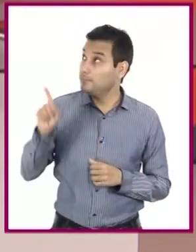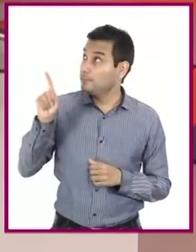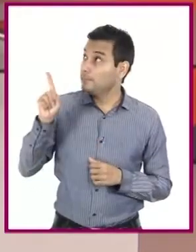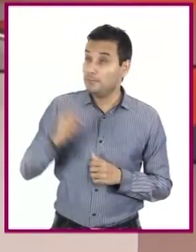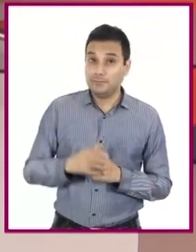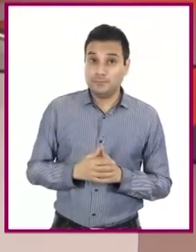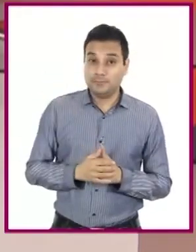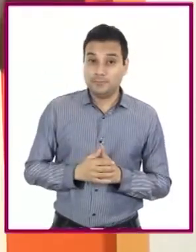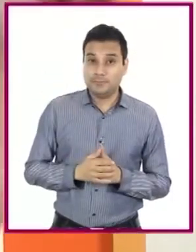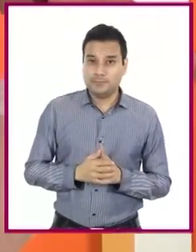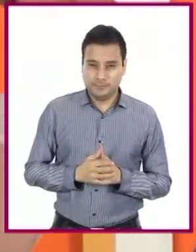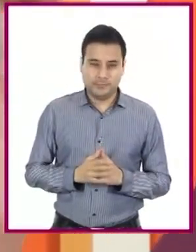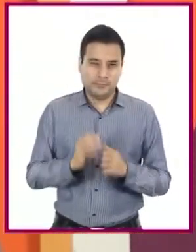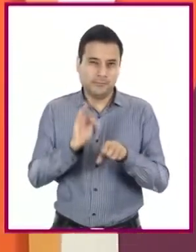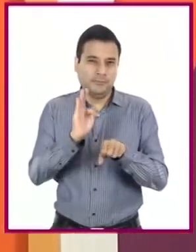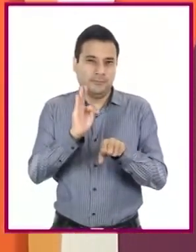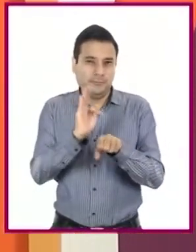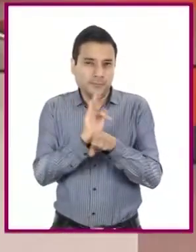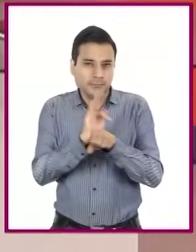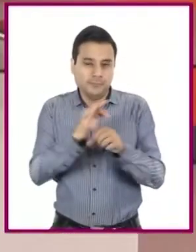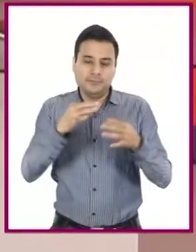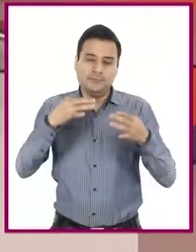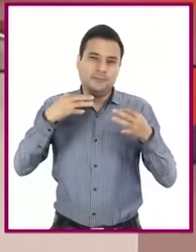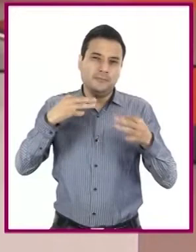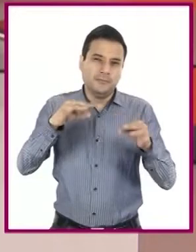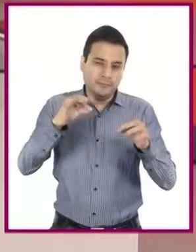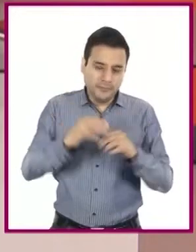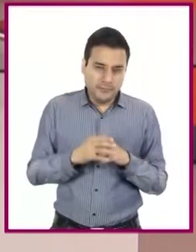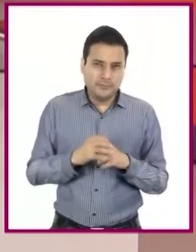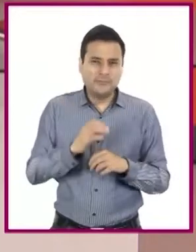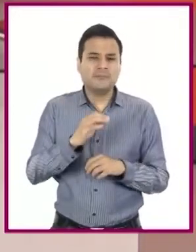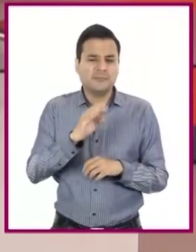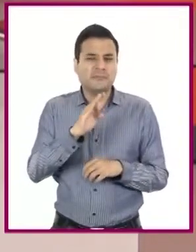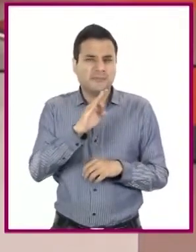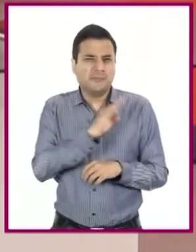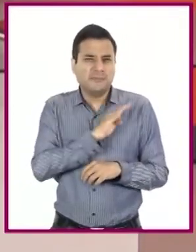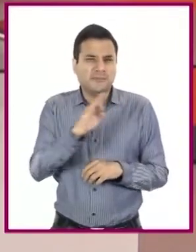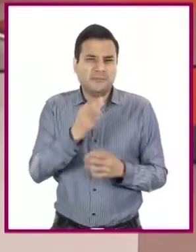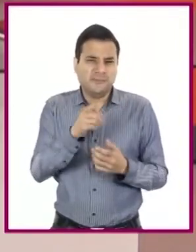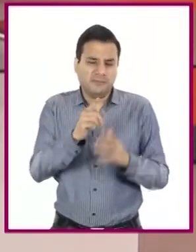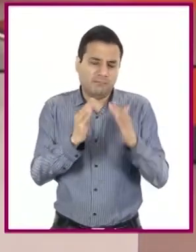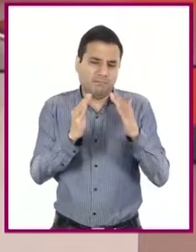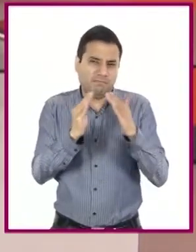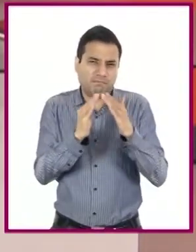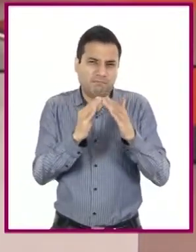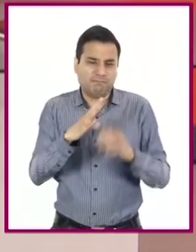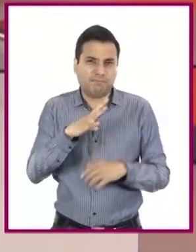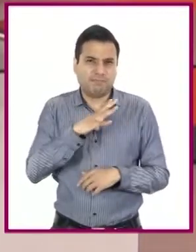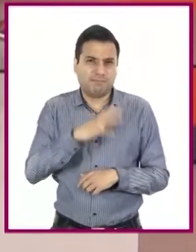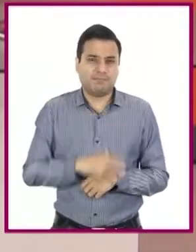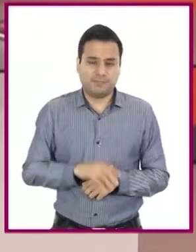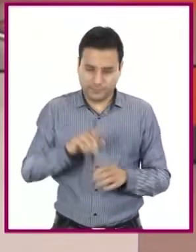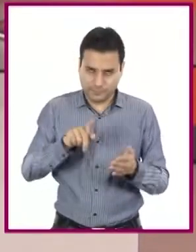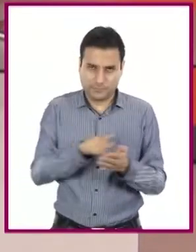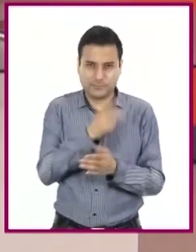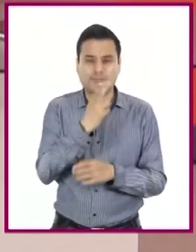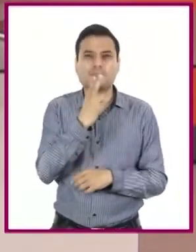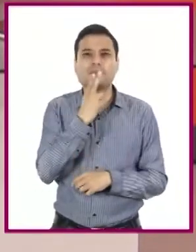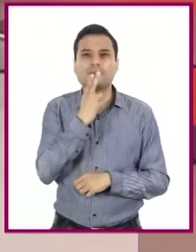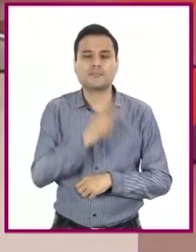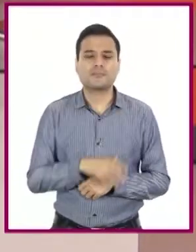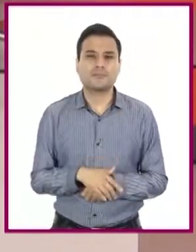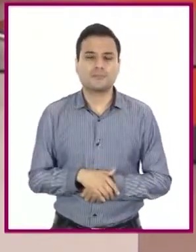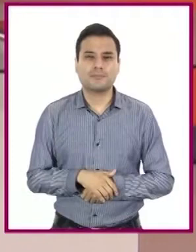como el protector de hojas o ese folder de plástico, los podemos tener a la mano en la casa. Hay que reutilizarlos, si es que ya no nos